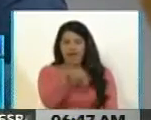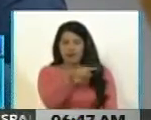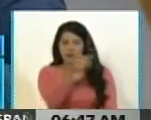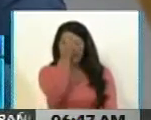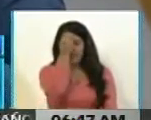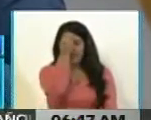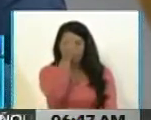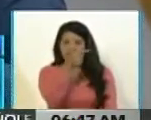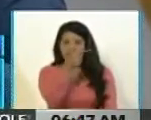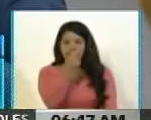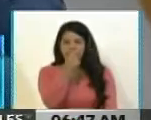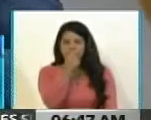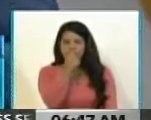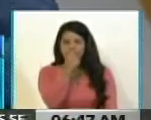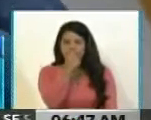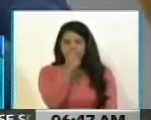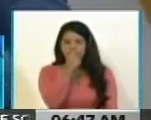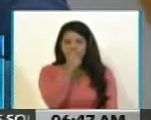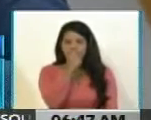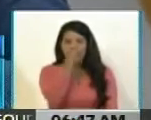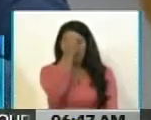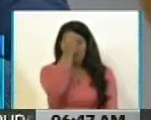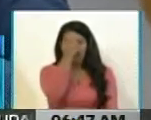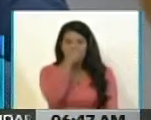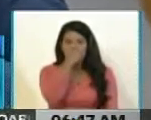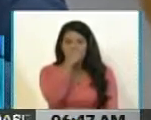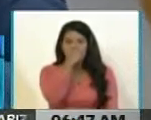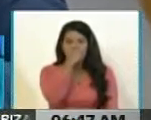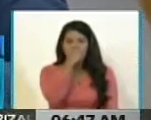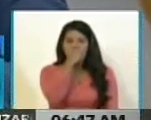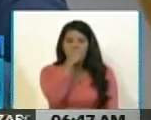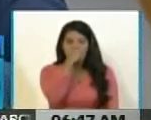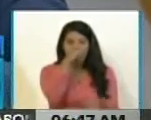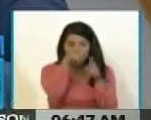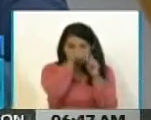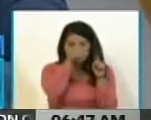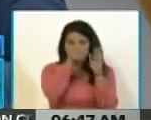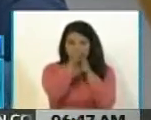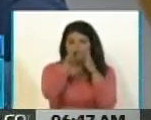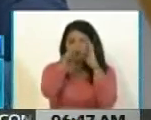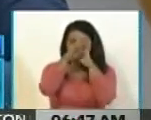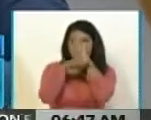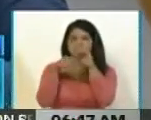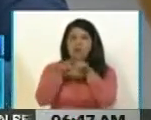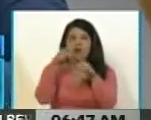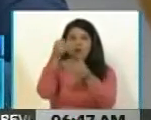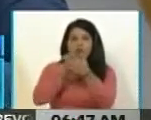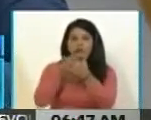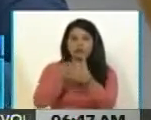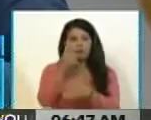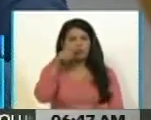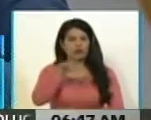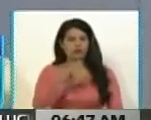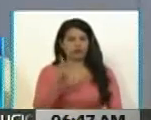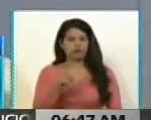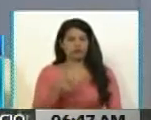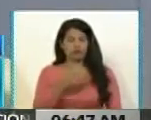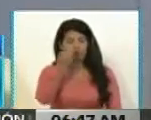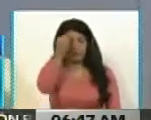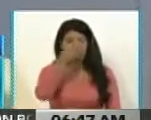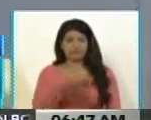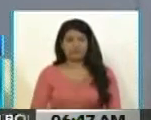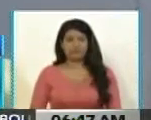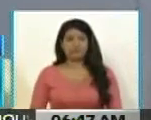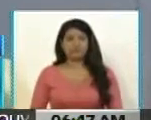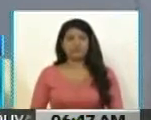piensan que esas banderas no van a seguir formando parte de las luchas del pueblo. Bueno,